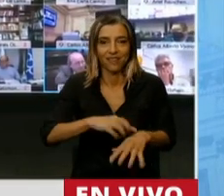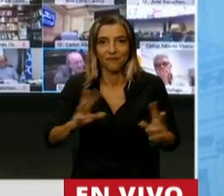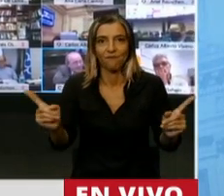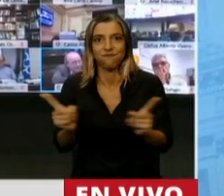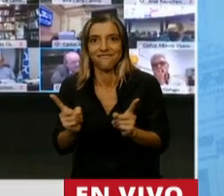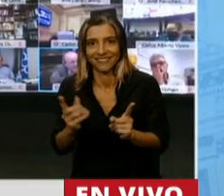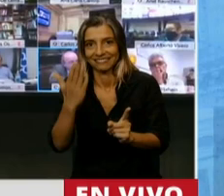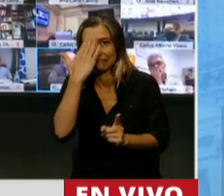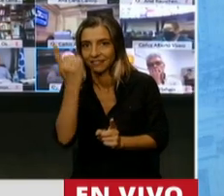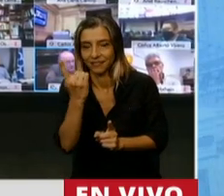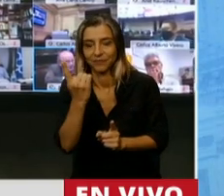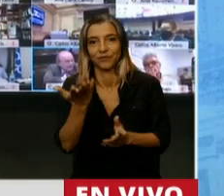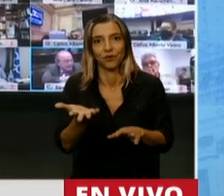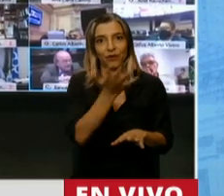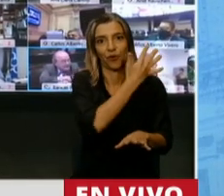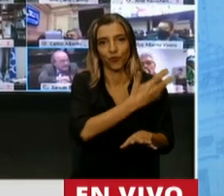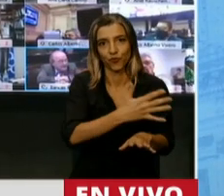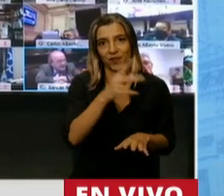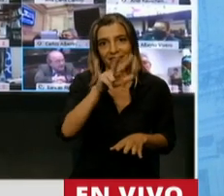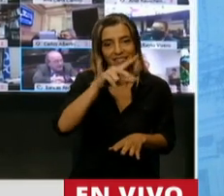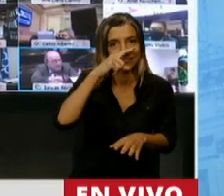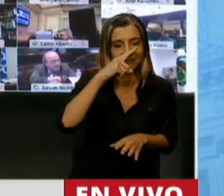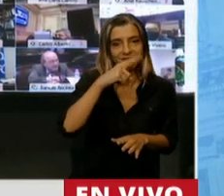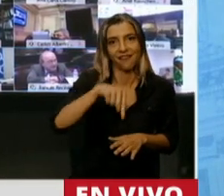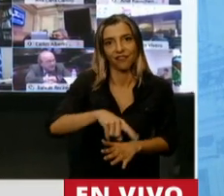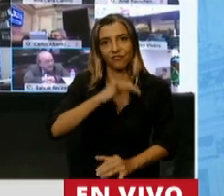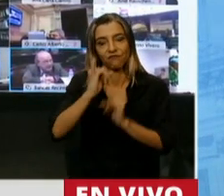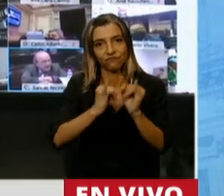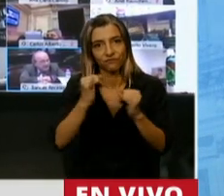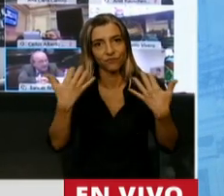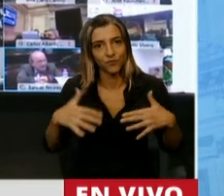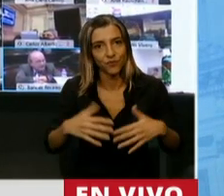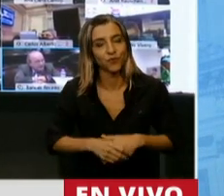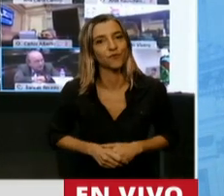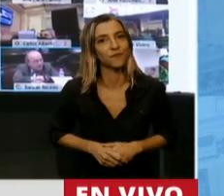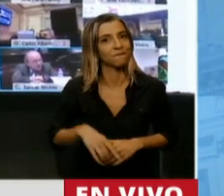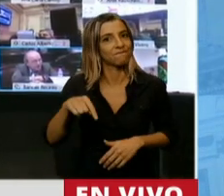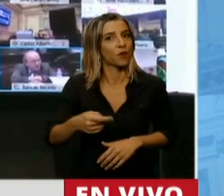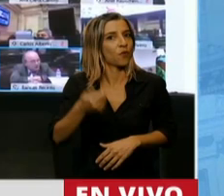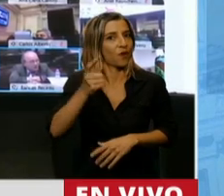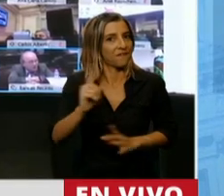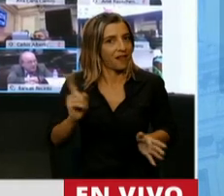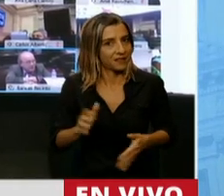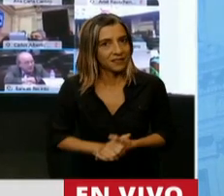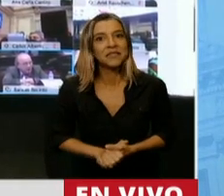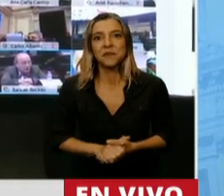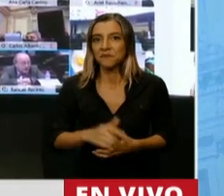Pero no deja de ser sencilla porque, a pesar de que estamos conmemorando una elección que es